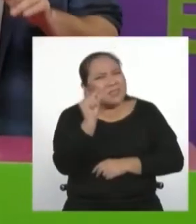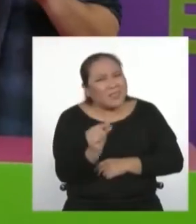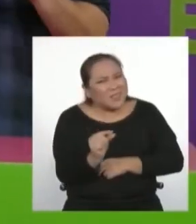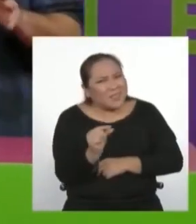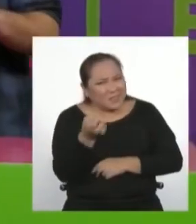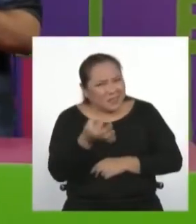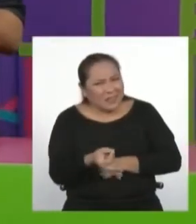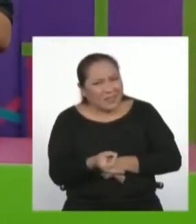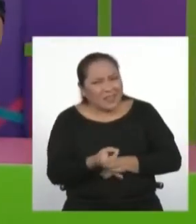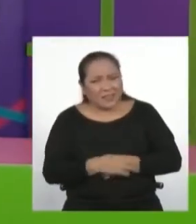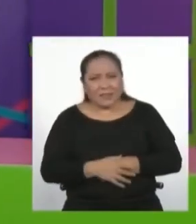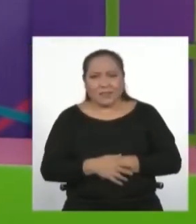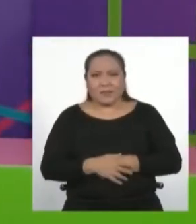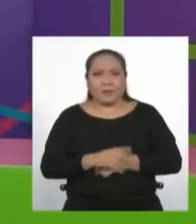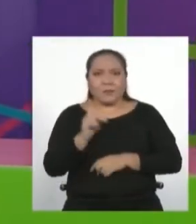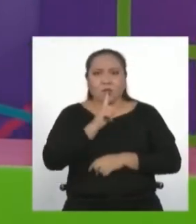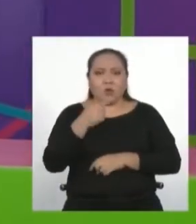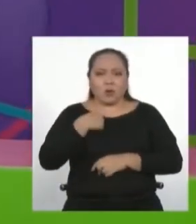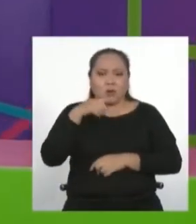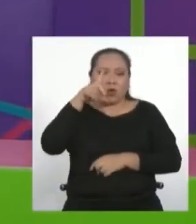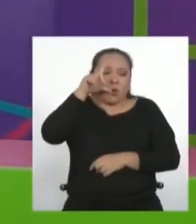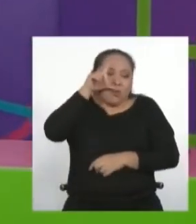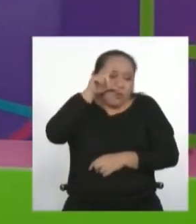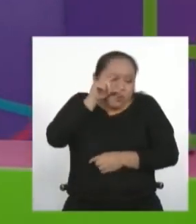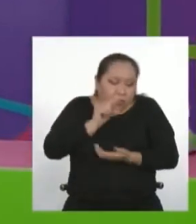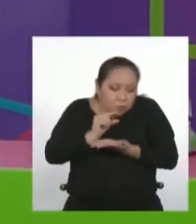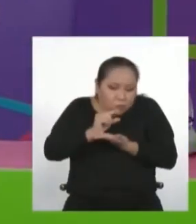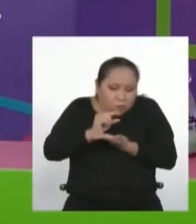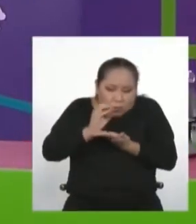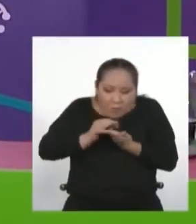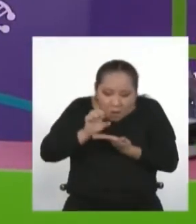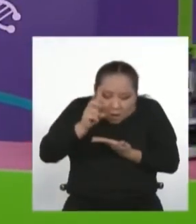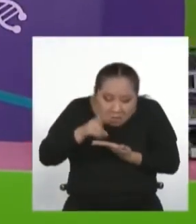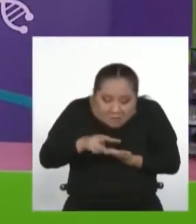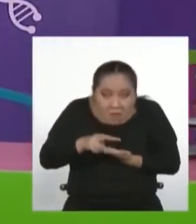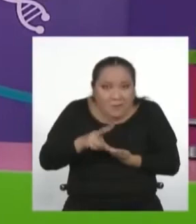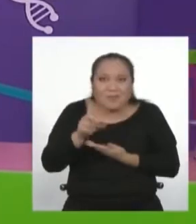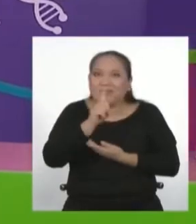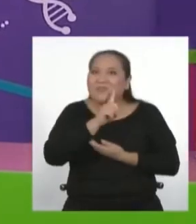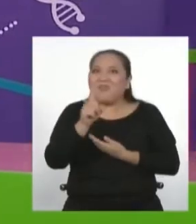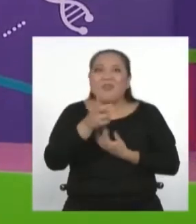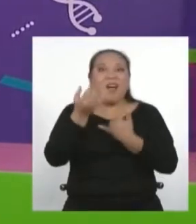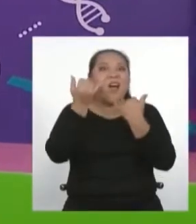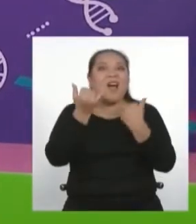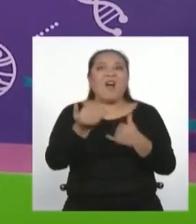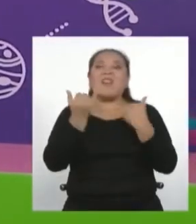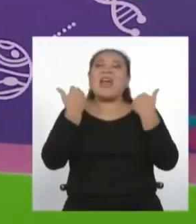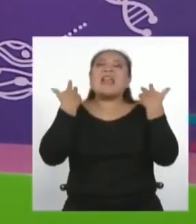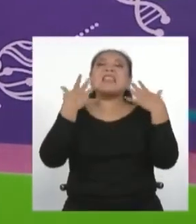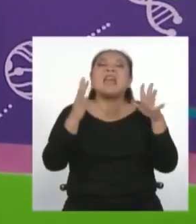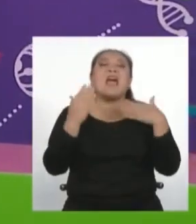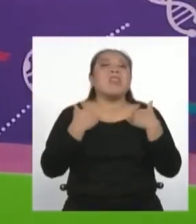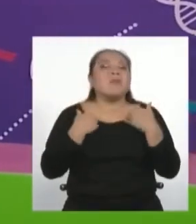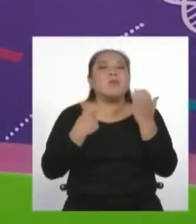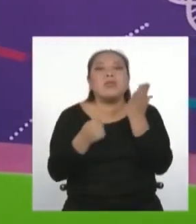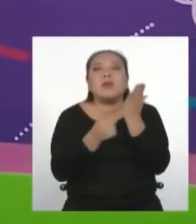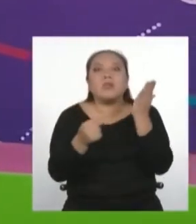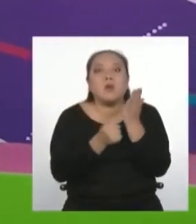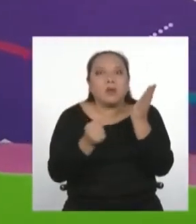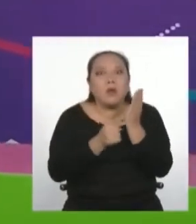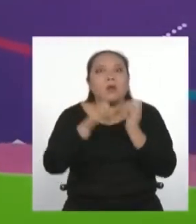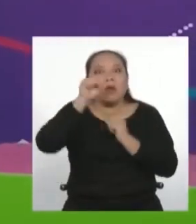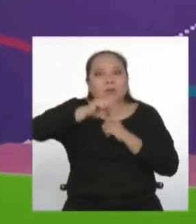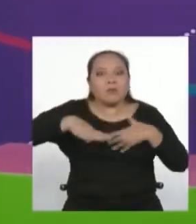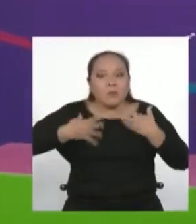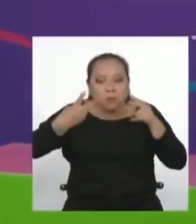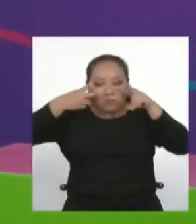no es que nos hayamos encogido para poder encontrarlos. Es que ahora finalmente tenemos la tecnología necesaria para hacerlo.